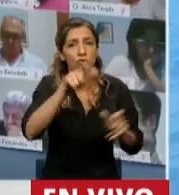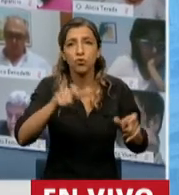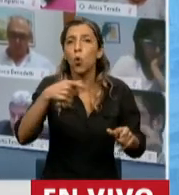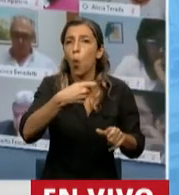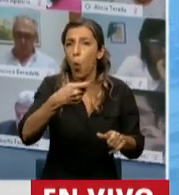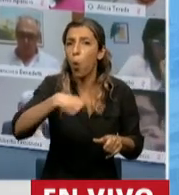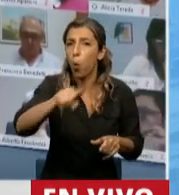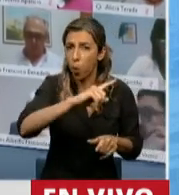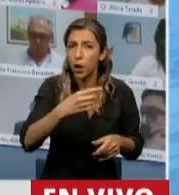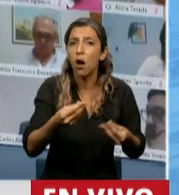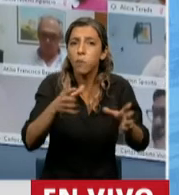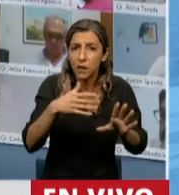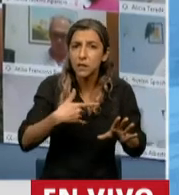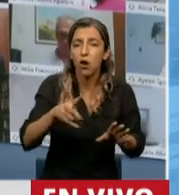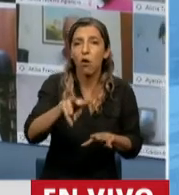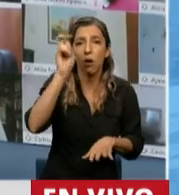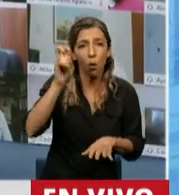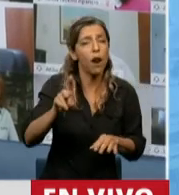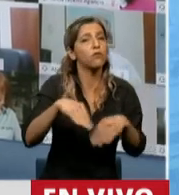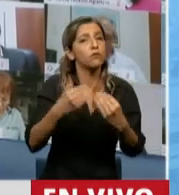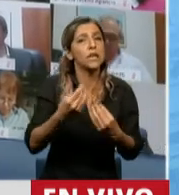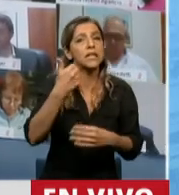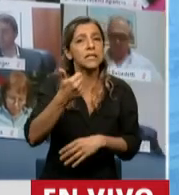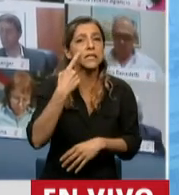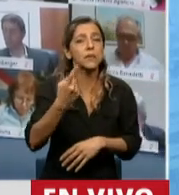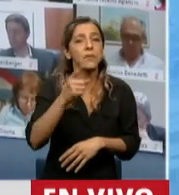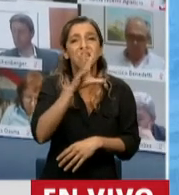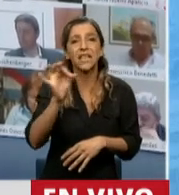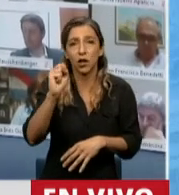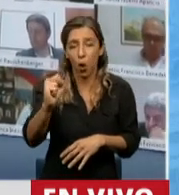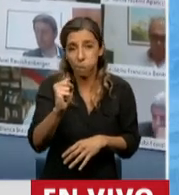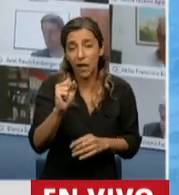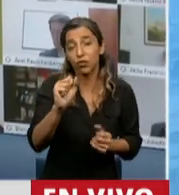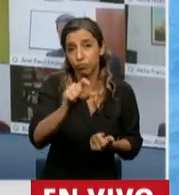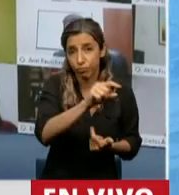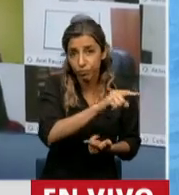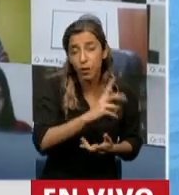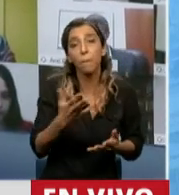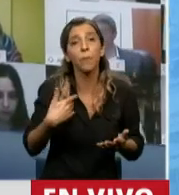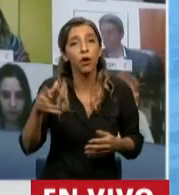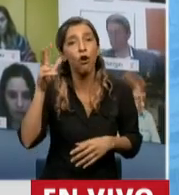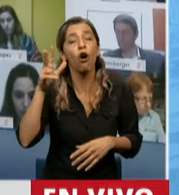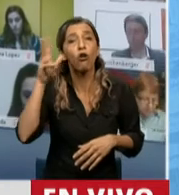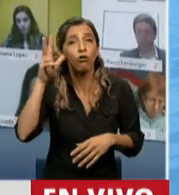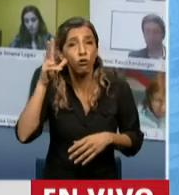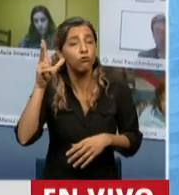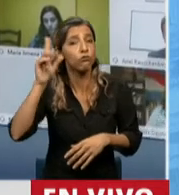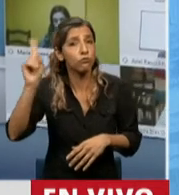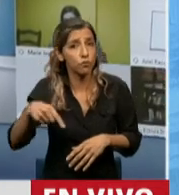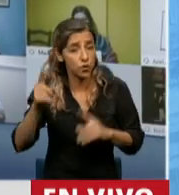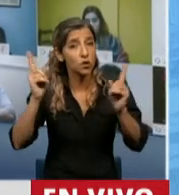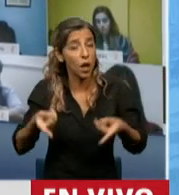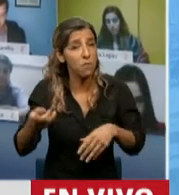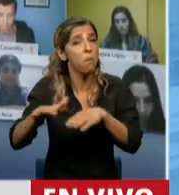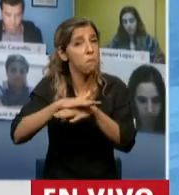El incremento promedio fue de 6.500 pesos y el 58% dejó de cobrar la mínima, presidente. Y esto hay